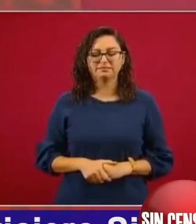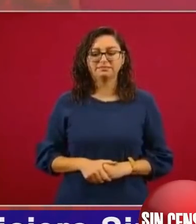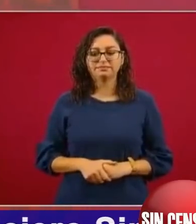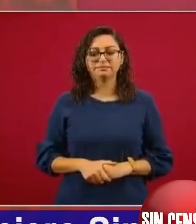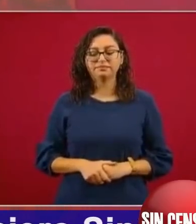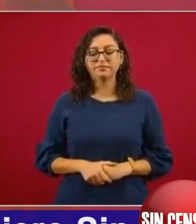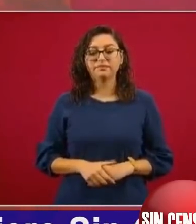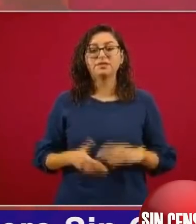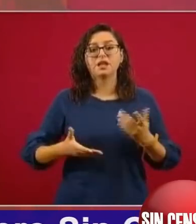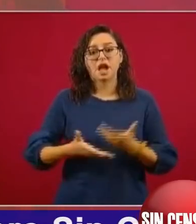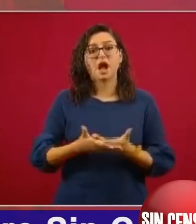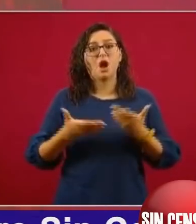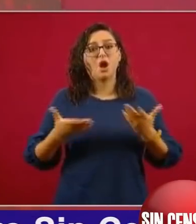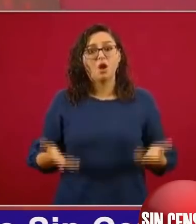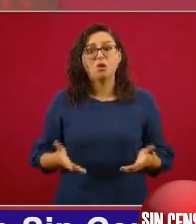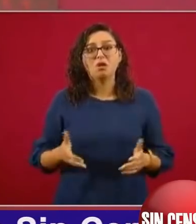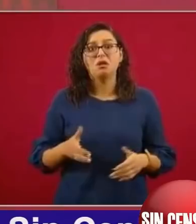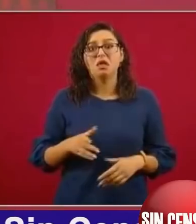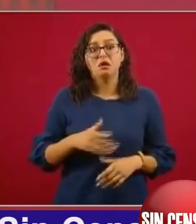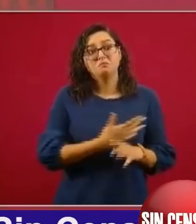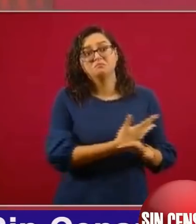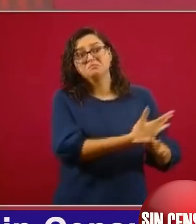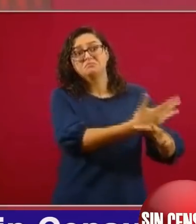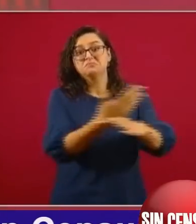es menos presupuesto, sí,